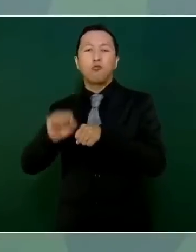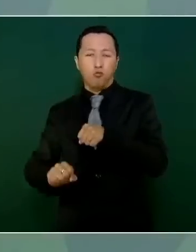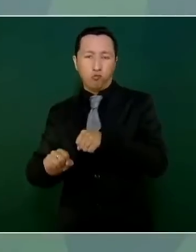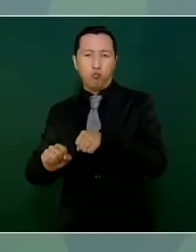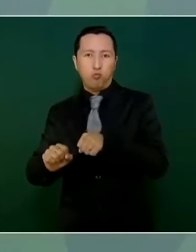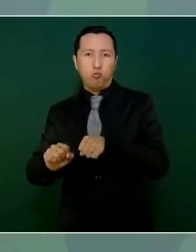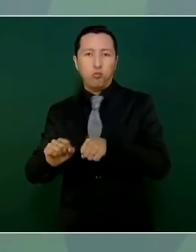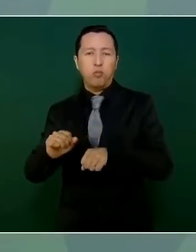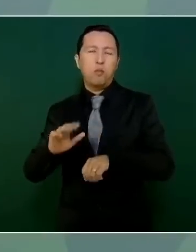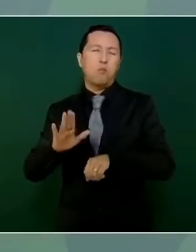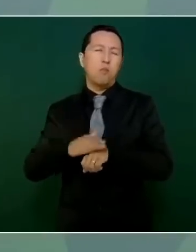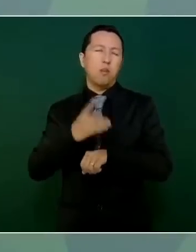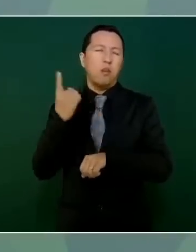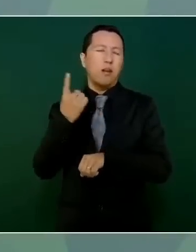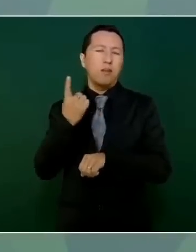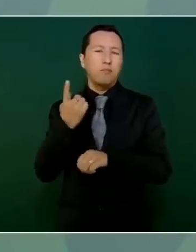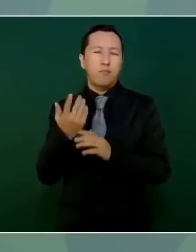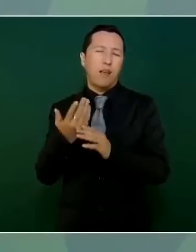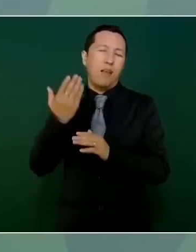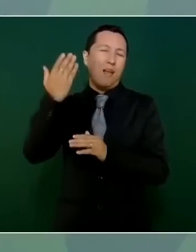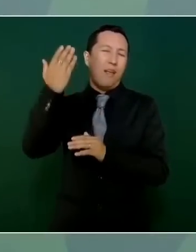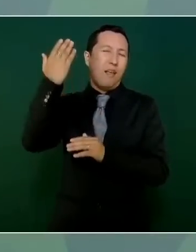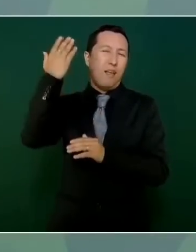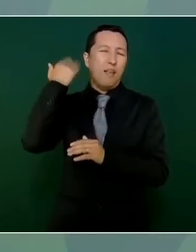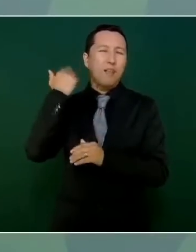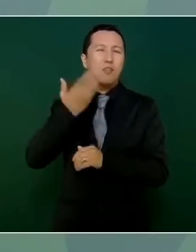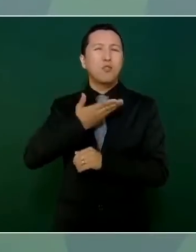que se atendía, y además lo acabo de decir,